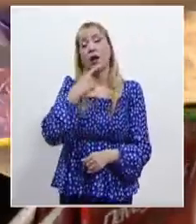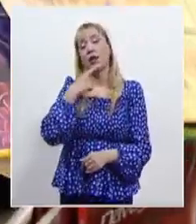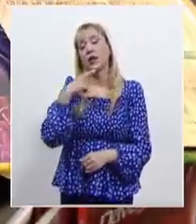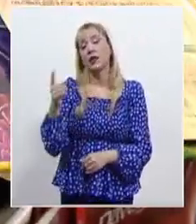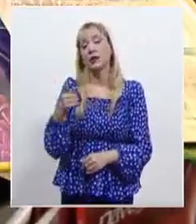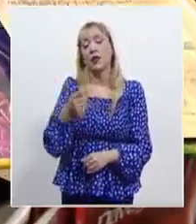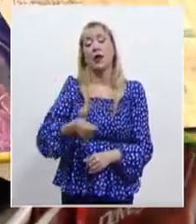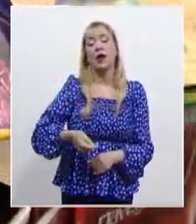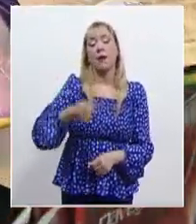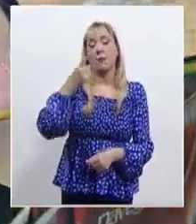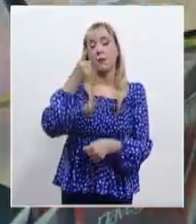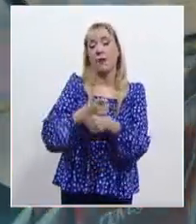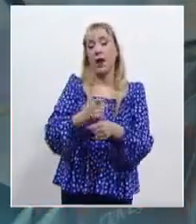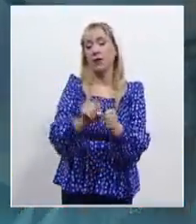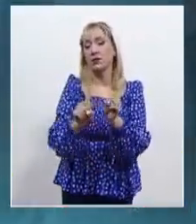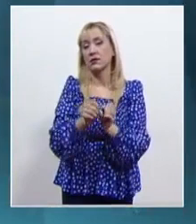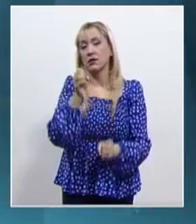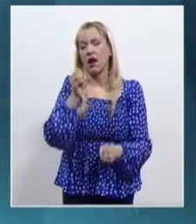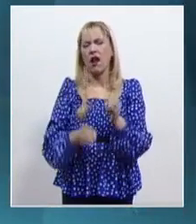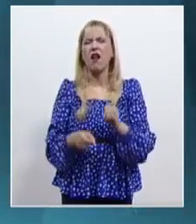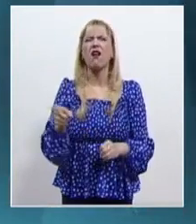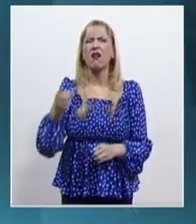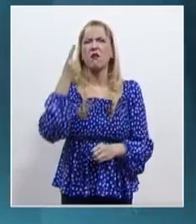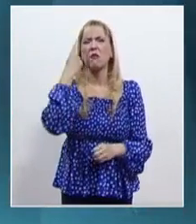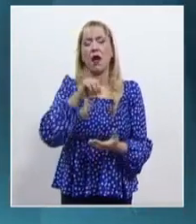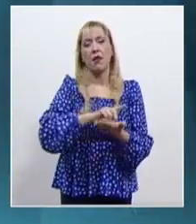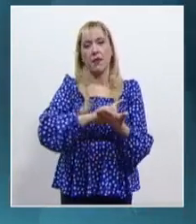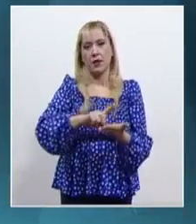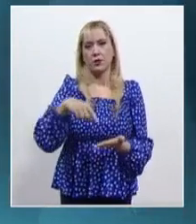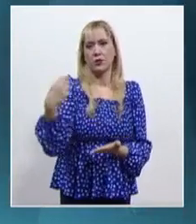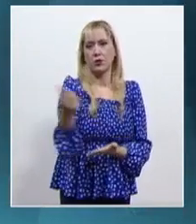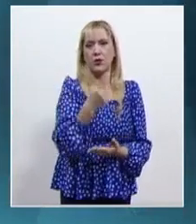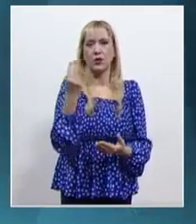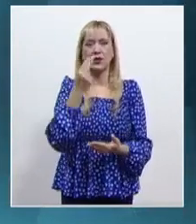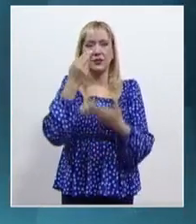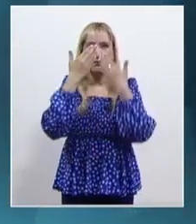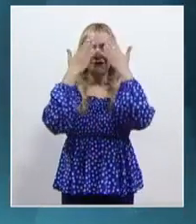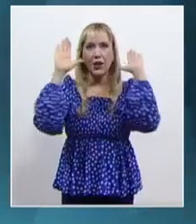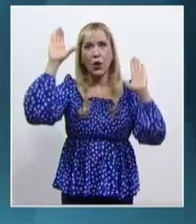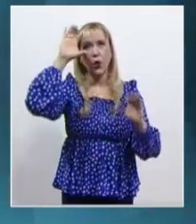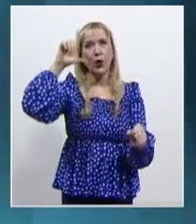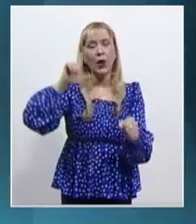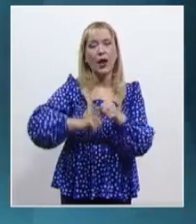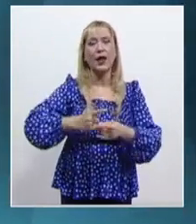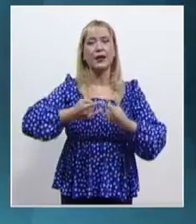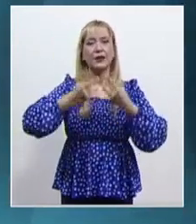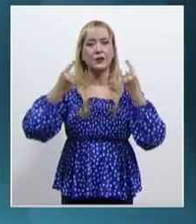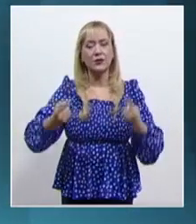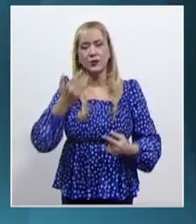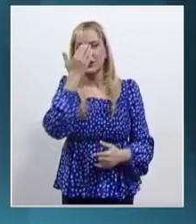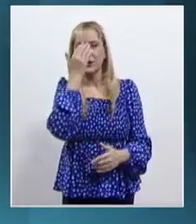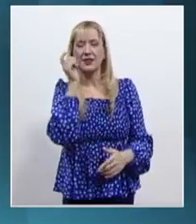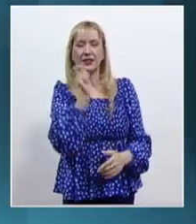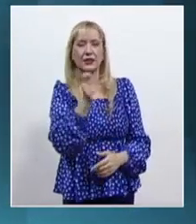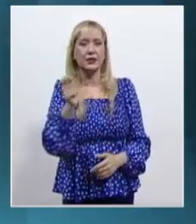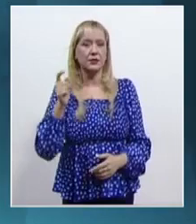primera sala, dicha figura garantiza el derecho a la cultura de la población, en específico el de participar en la vida